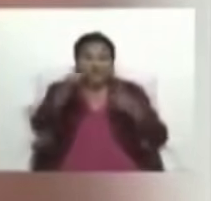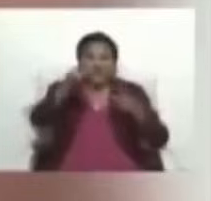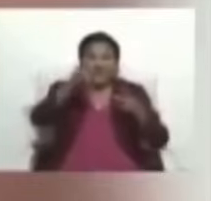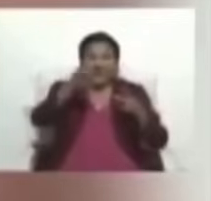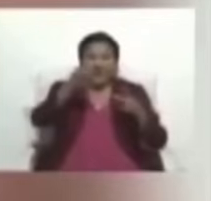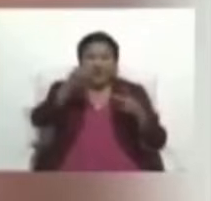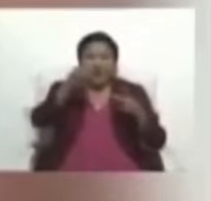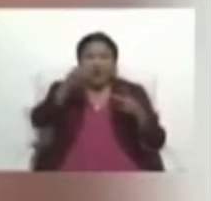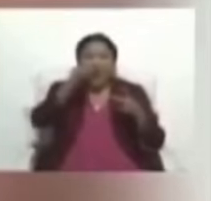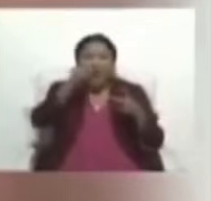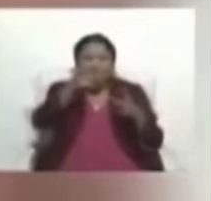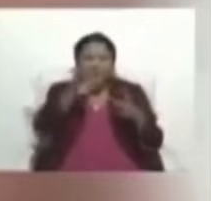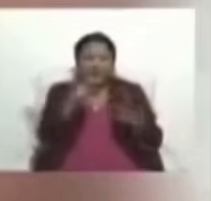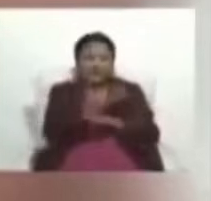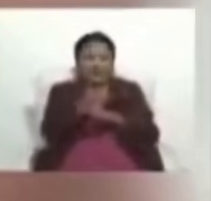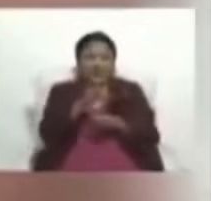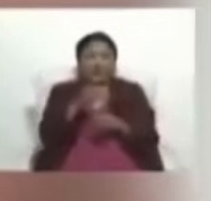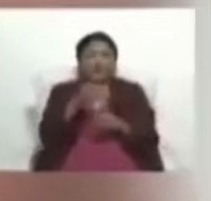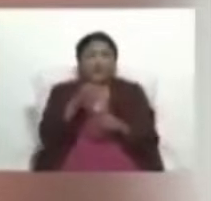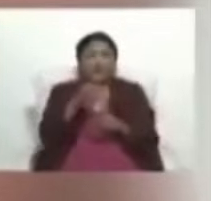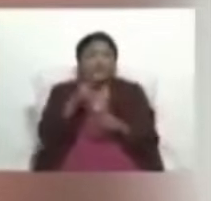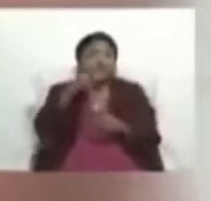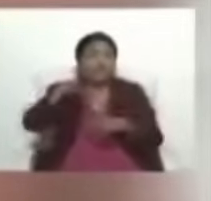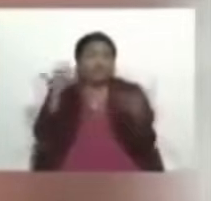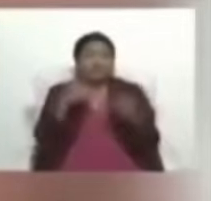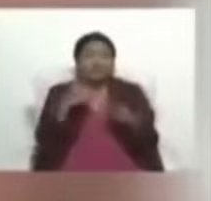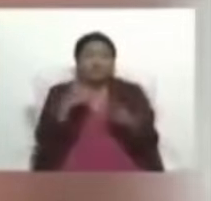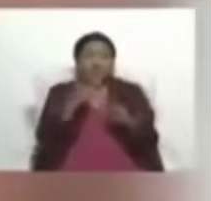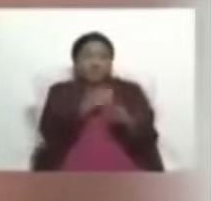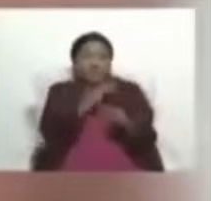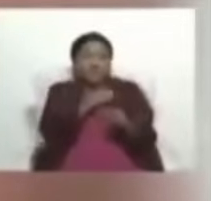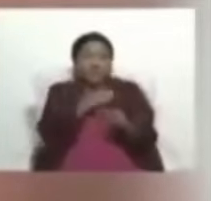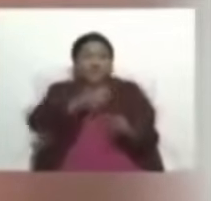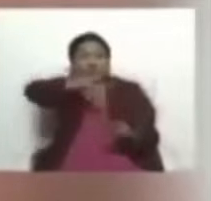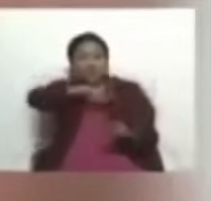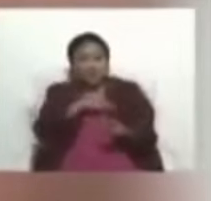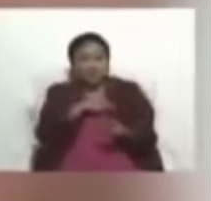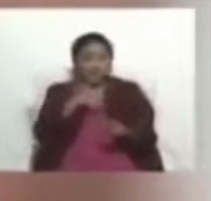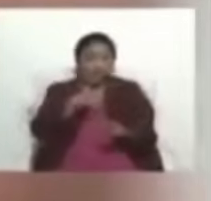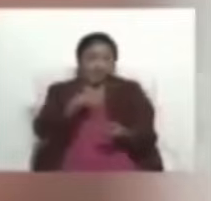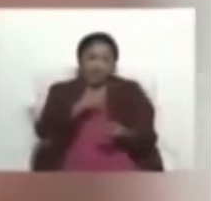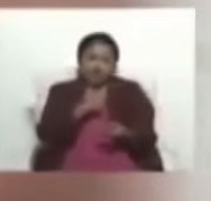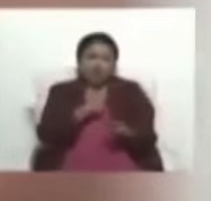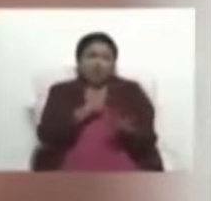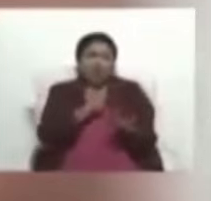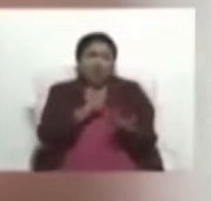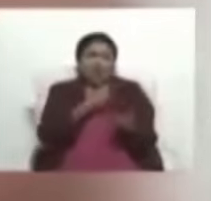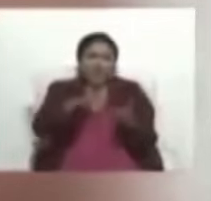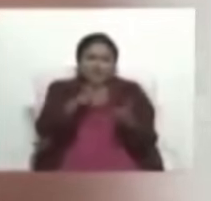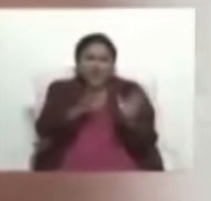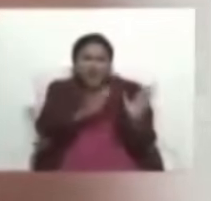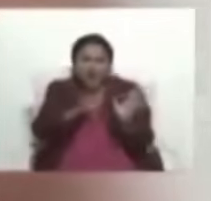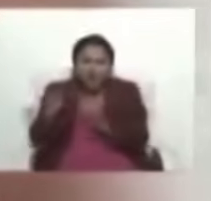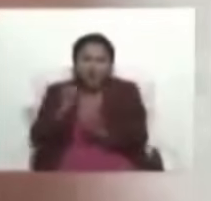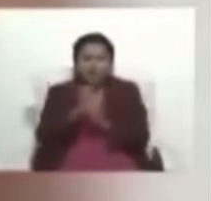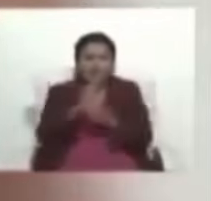ese momento cancerbero, nos expresó de que no quería que lo manejáramos, que lo manejara yo como manager. Aún yo había